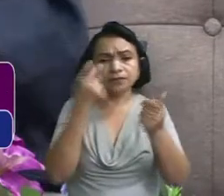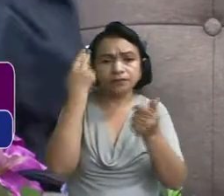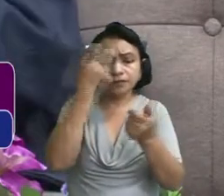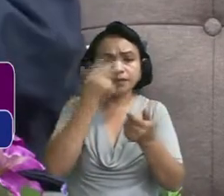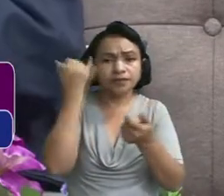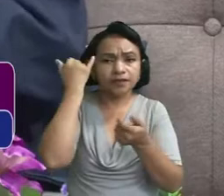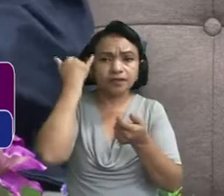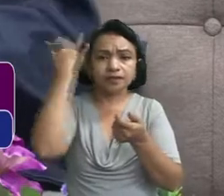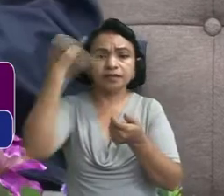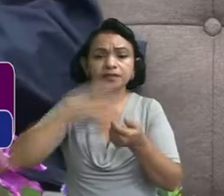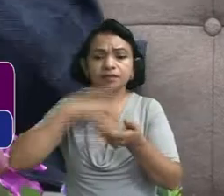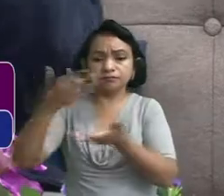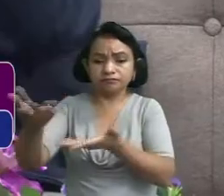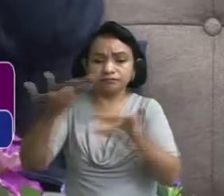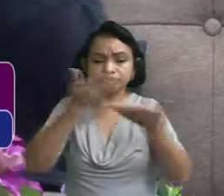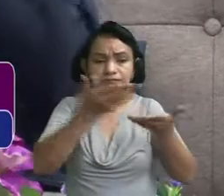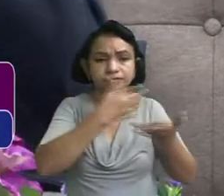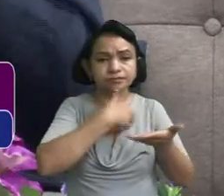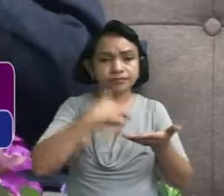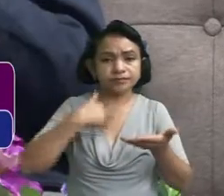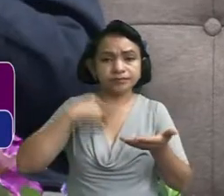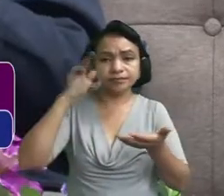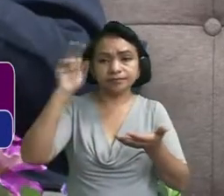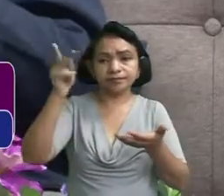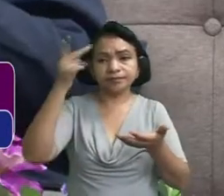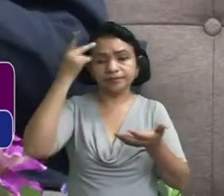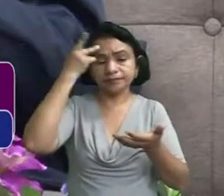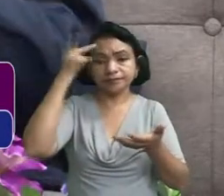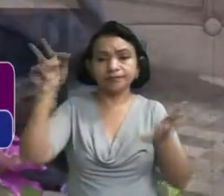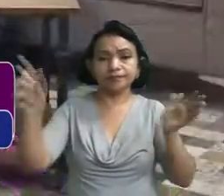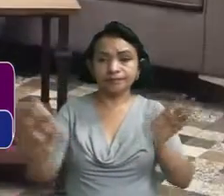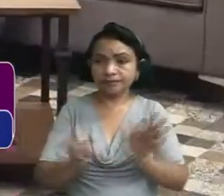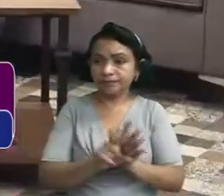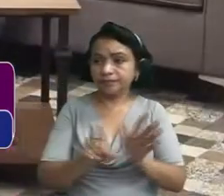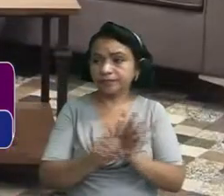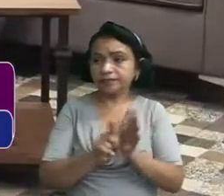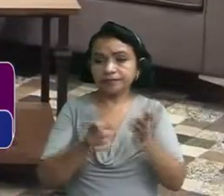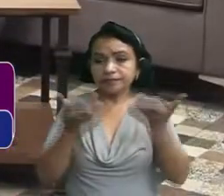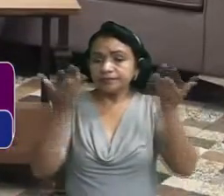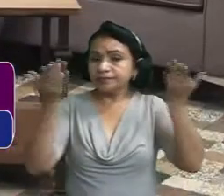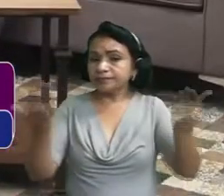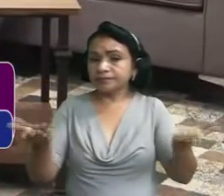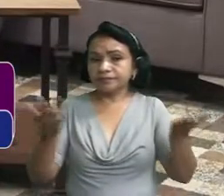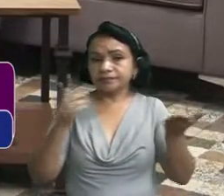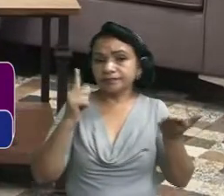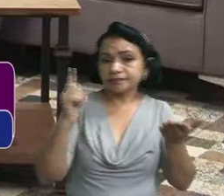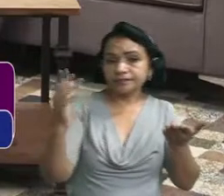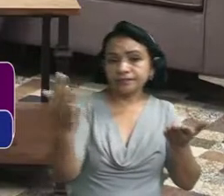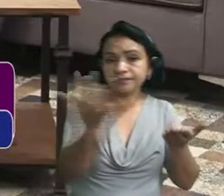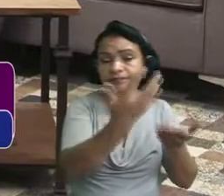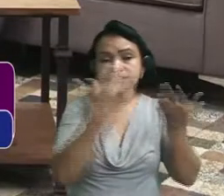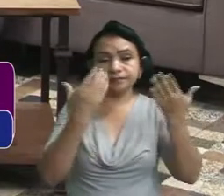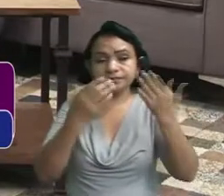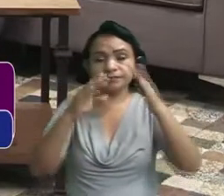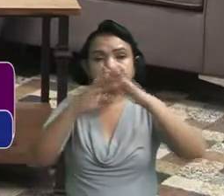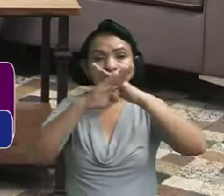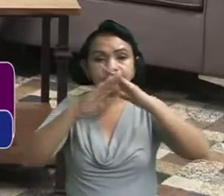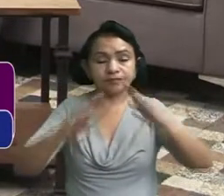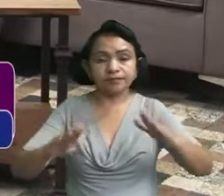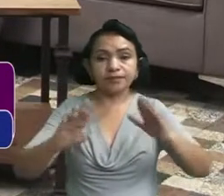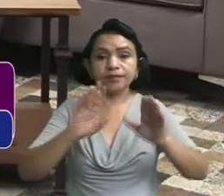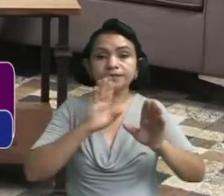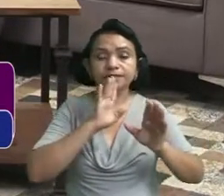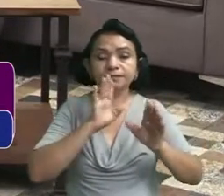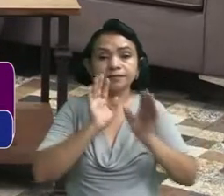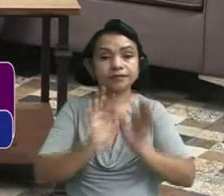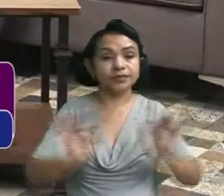dieron su opinión para hacer esta ley. Tenemos una política de Estado y tenemos una ley que, digamos, incluye todos los componentes para la paz. El diálogo es importante